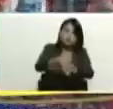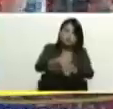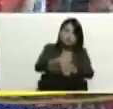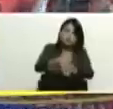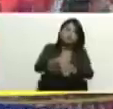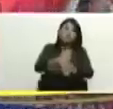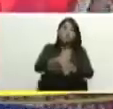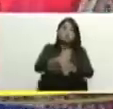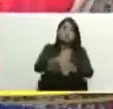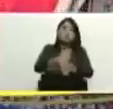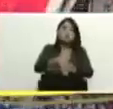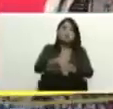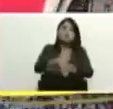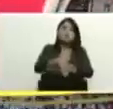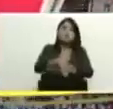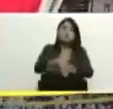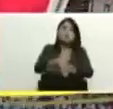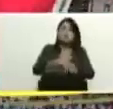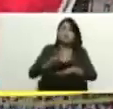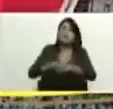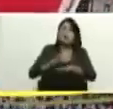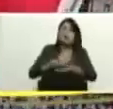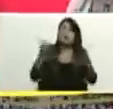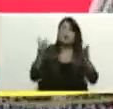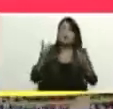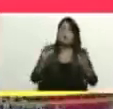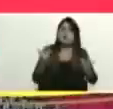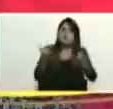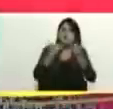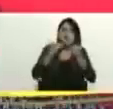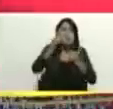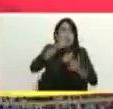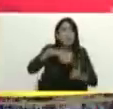al llamado de su propia conciencia,